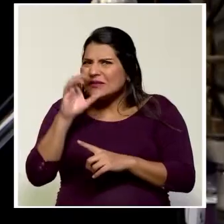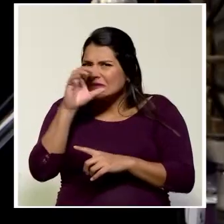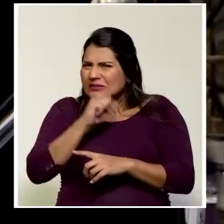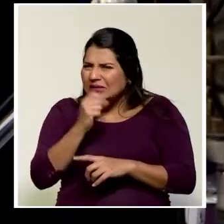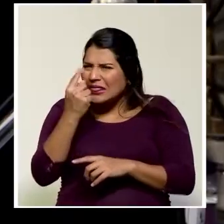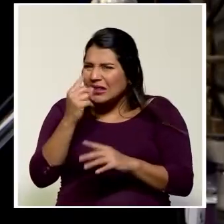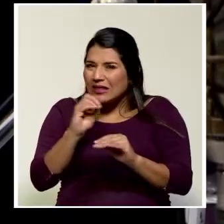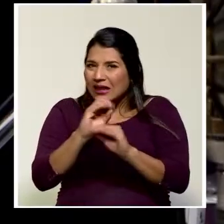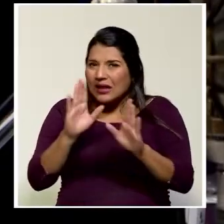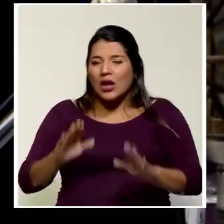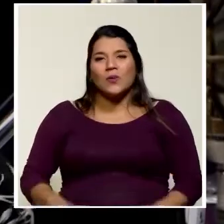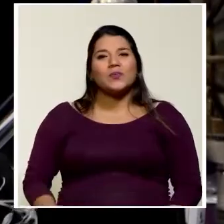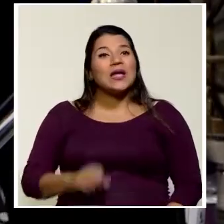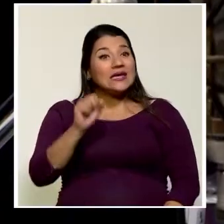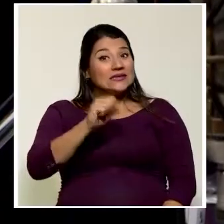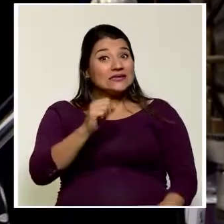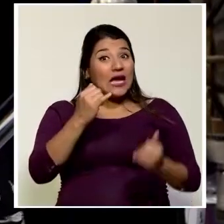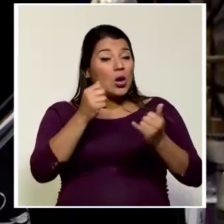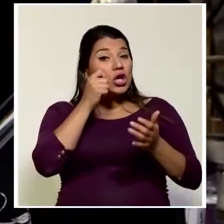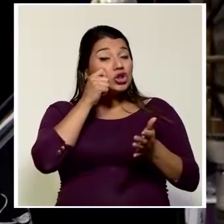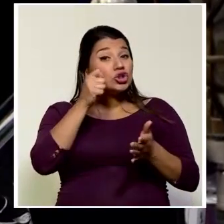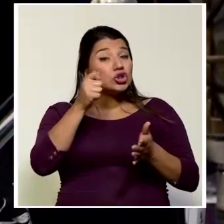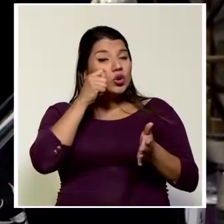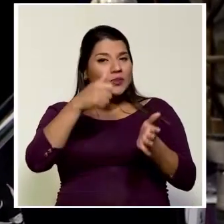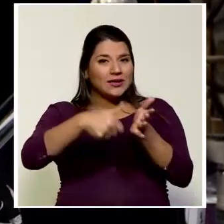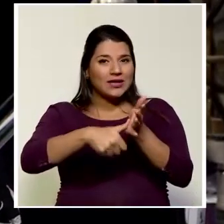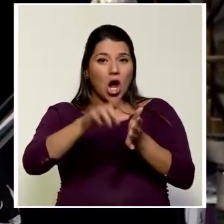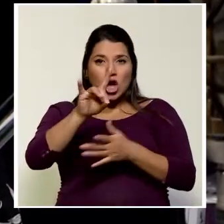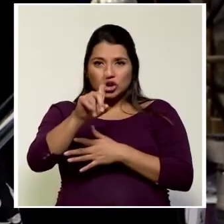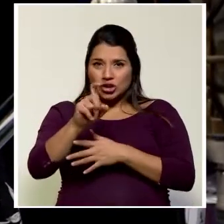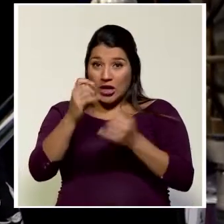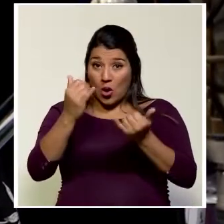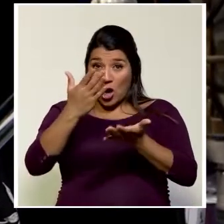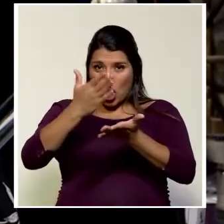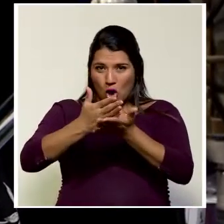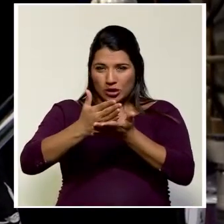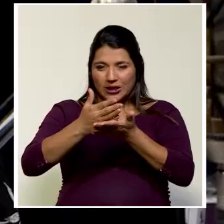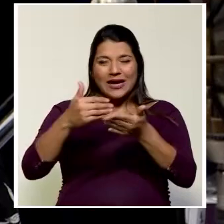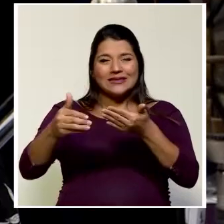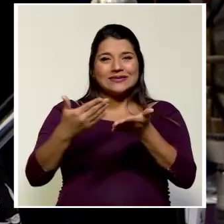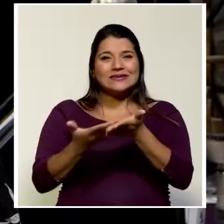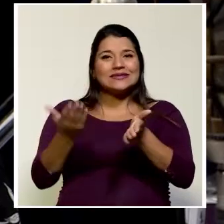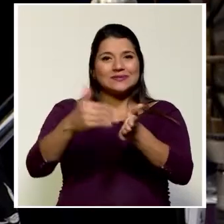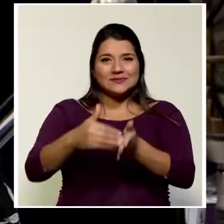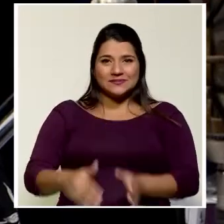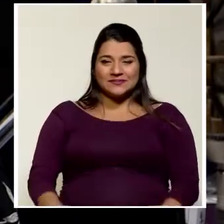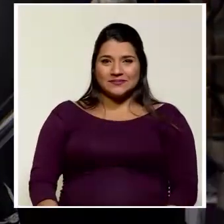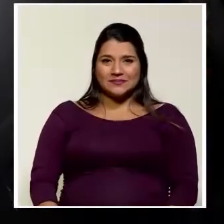Así es, estamos en Zoom electoral, son las 8:30, vamos a corte, regresamos.